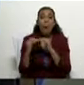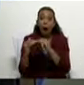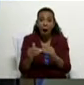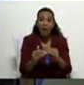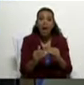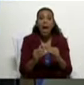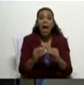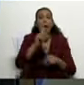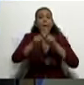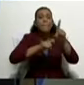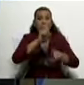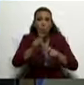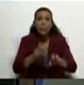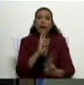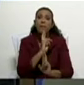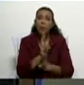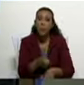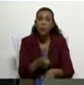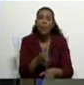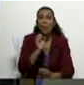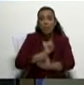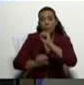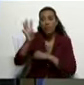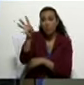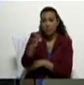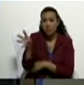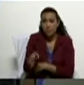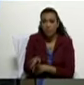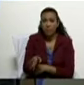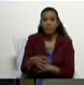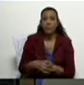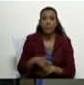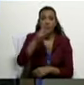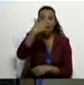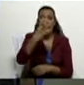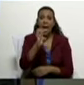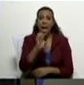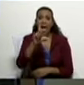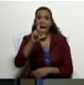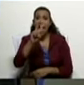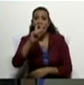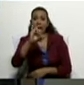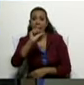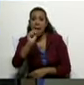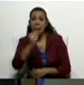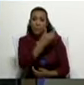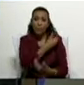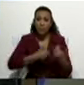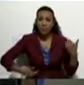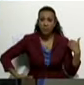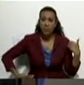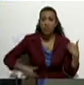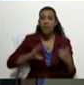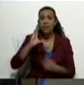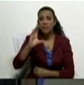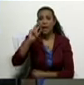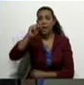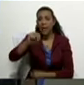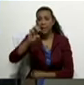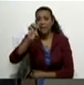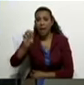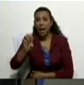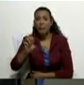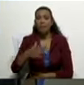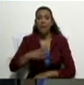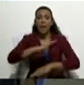el consultivo por el Esequibo. Elvis Amoroso, presidente del Consejo Nacional Electoral.